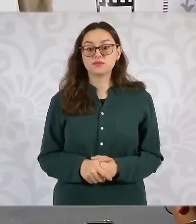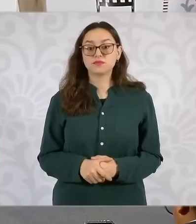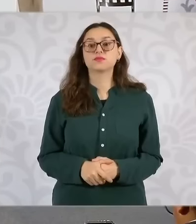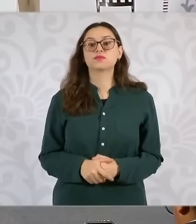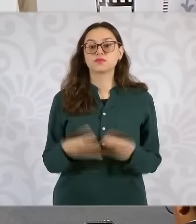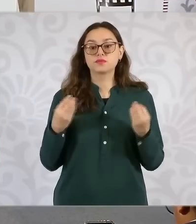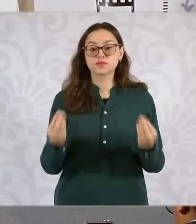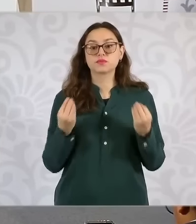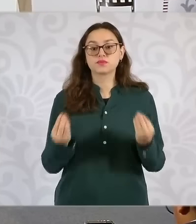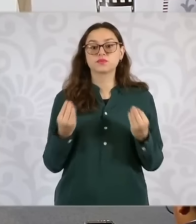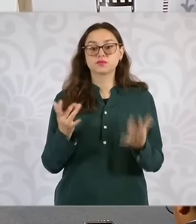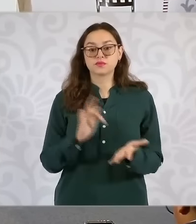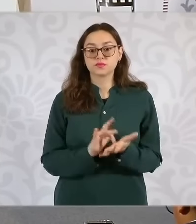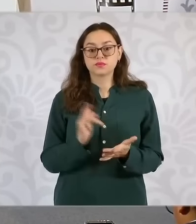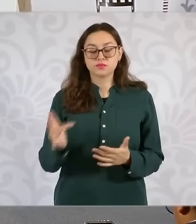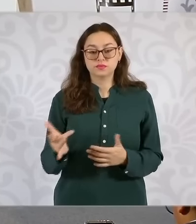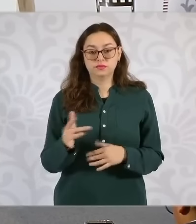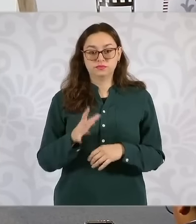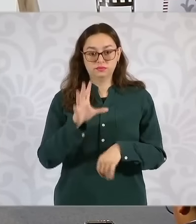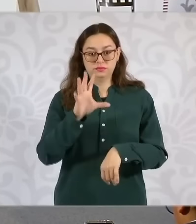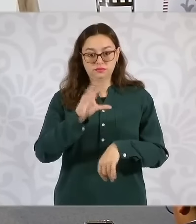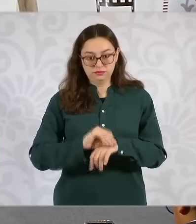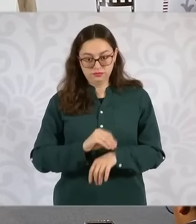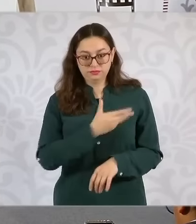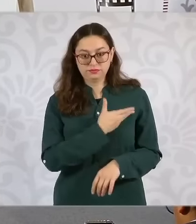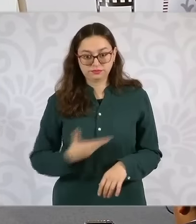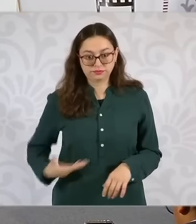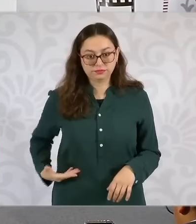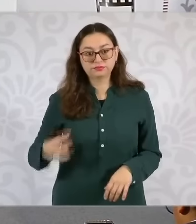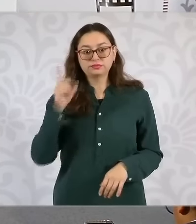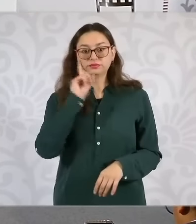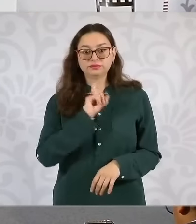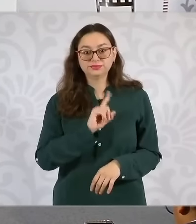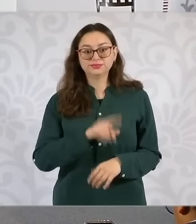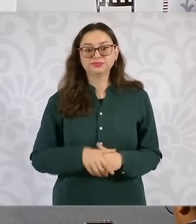Muchísimas gracias. Con su permiso, presidenta.